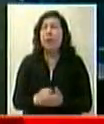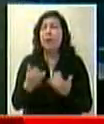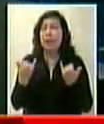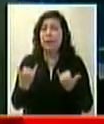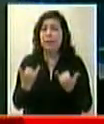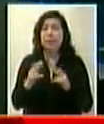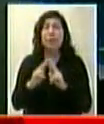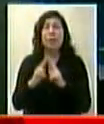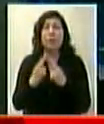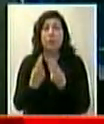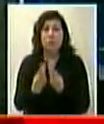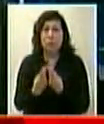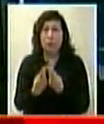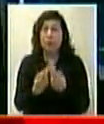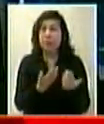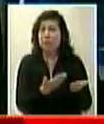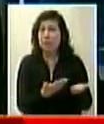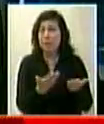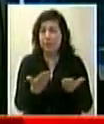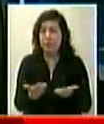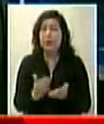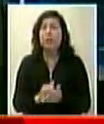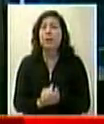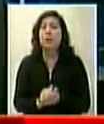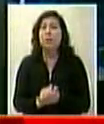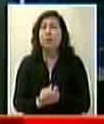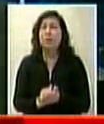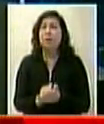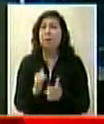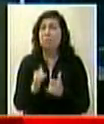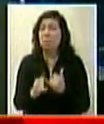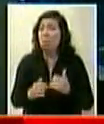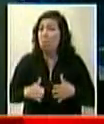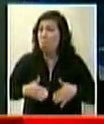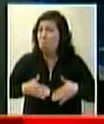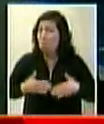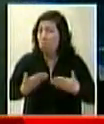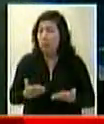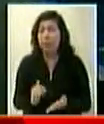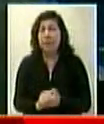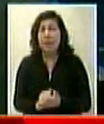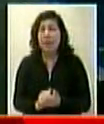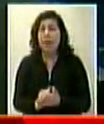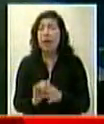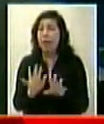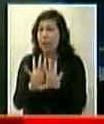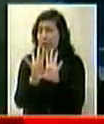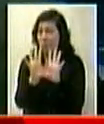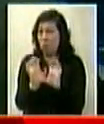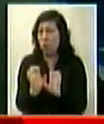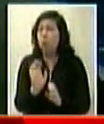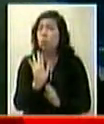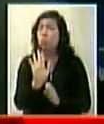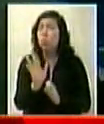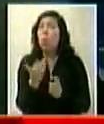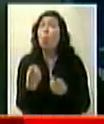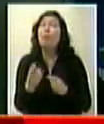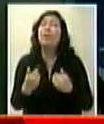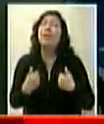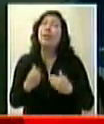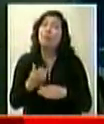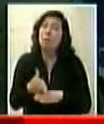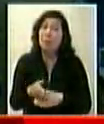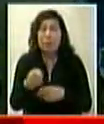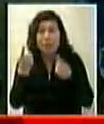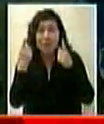esta convocatoria, a esta invitación, a fin de que se pueda, digamos, evaluar su postulación